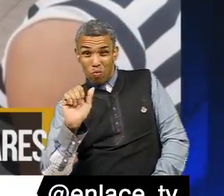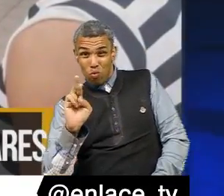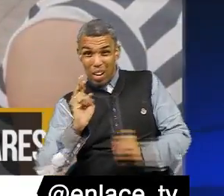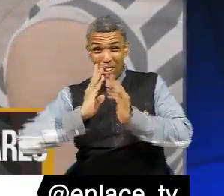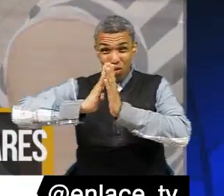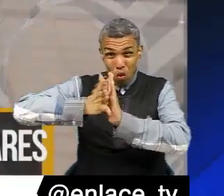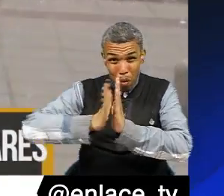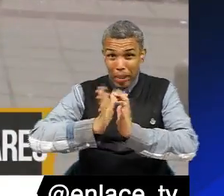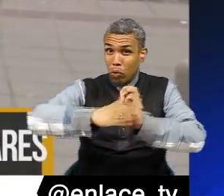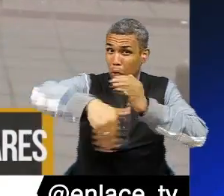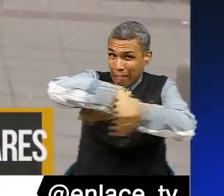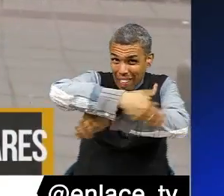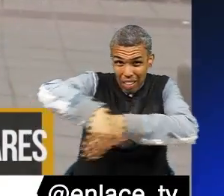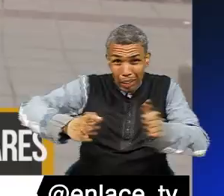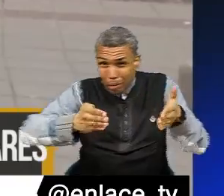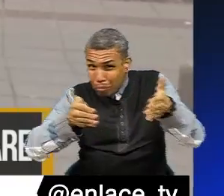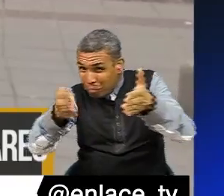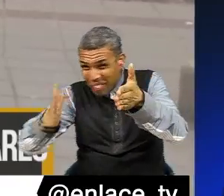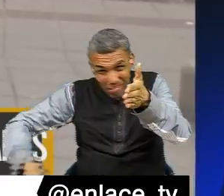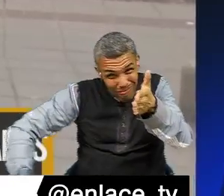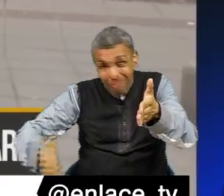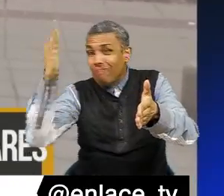comercial, asimismo llegar a la parte